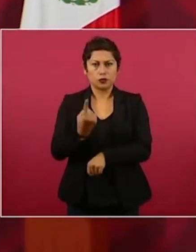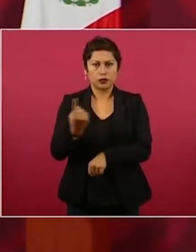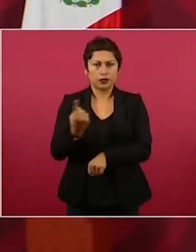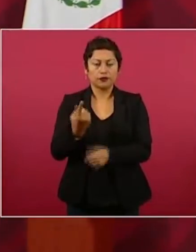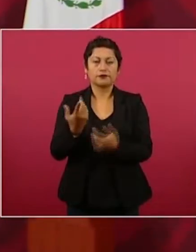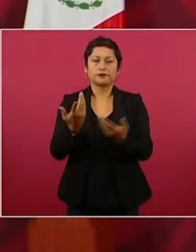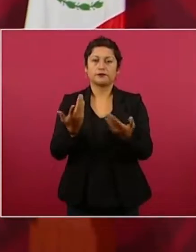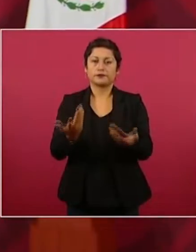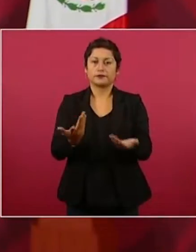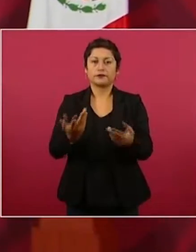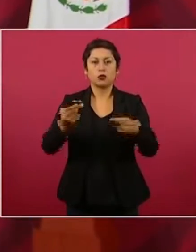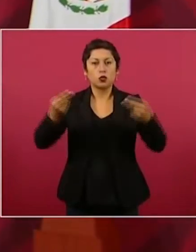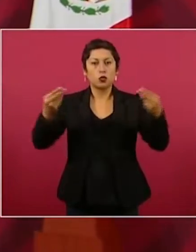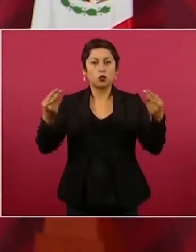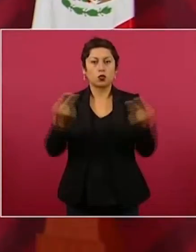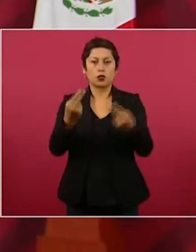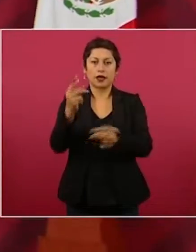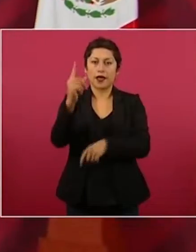del abasto de agua.